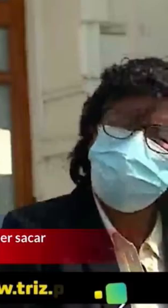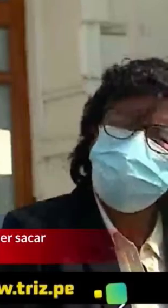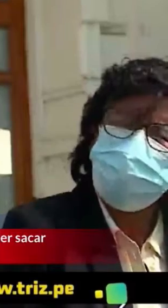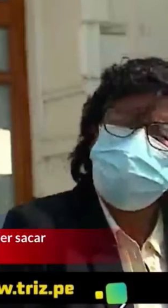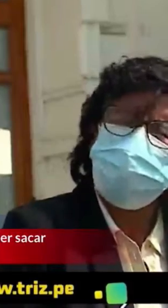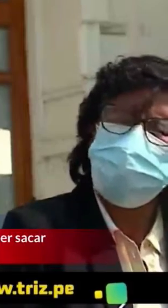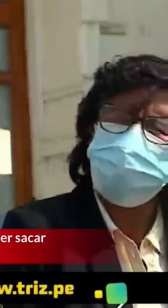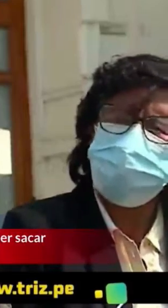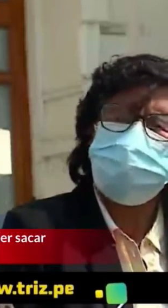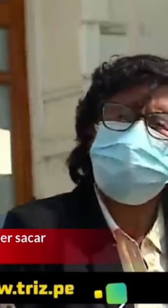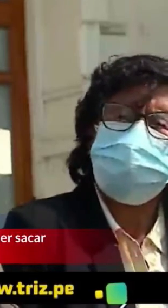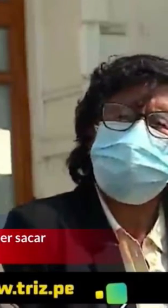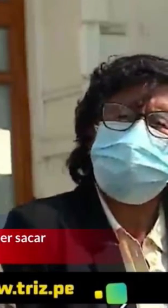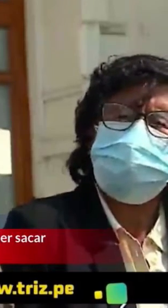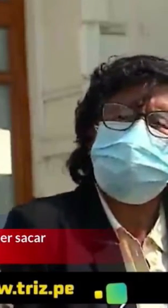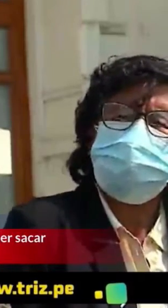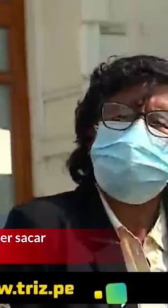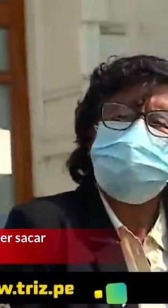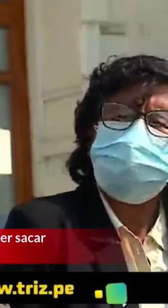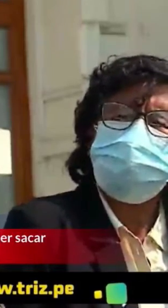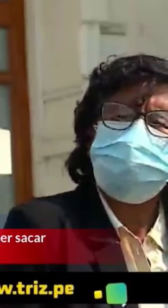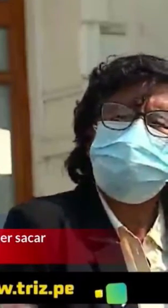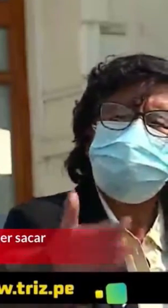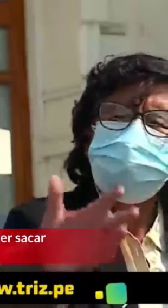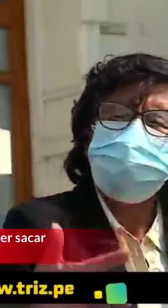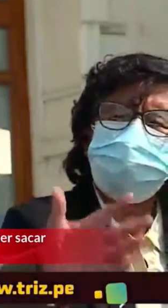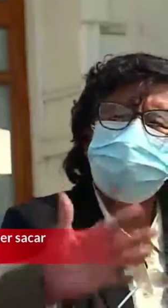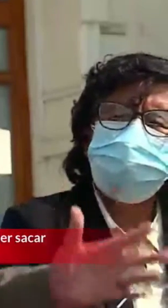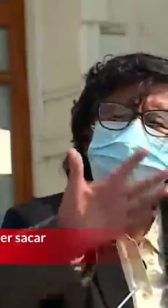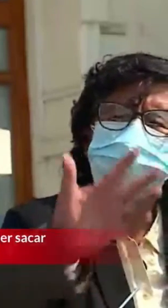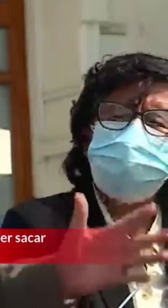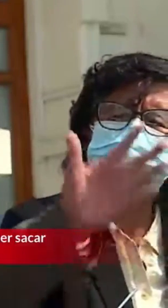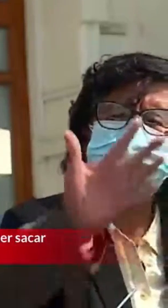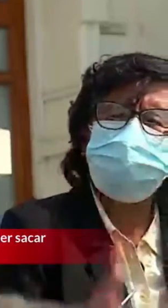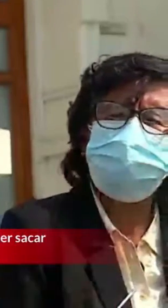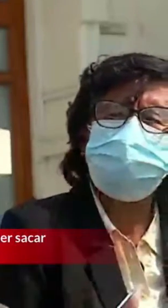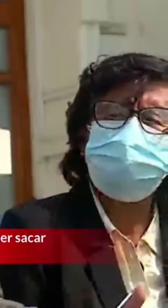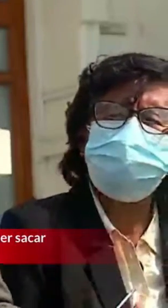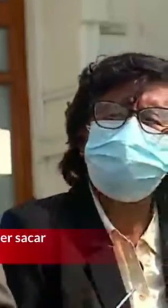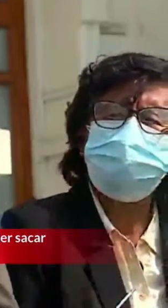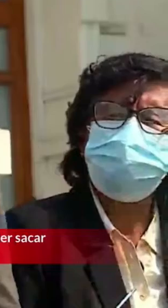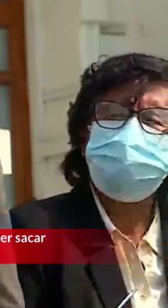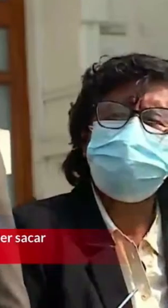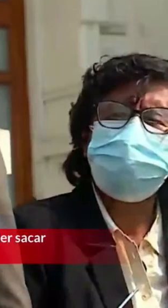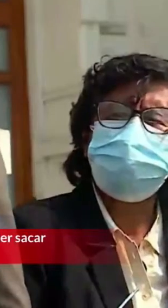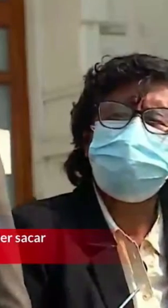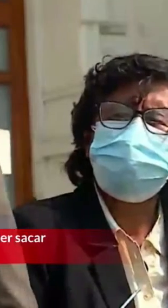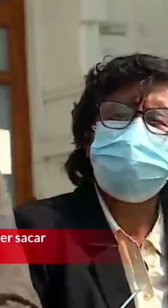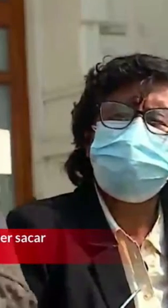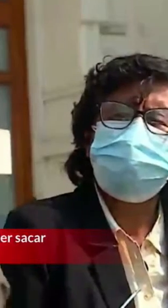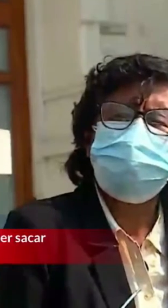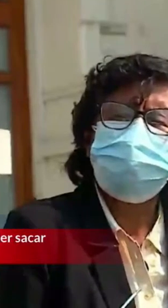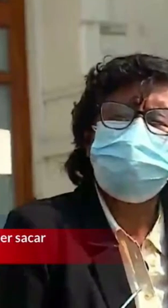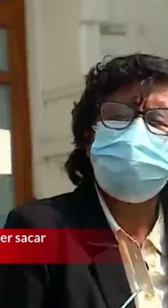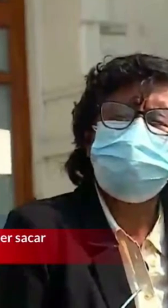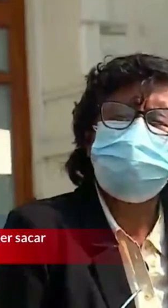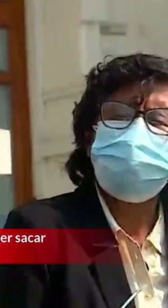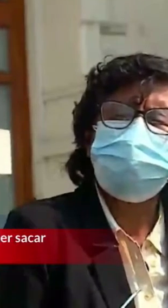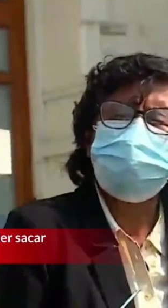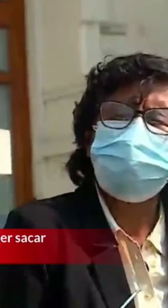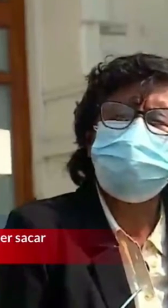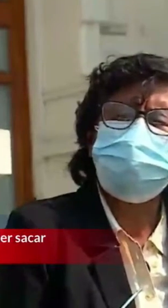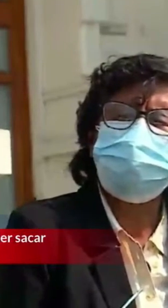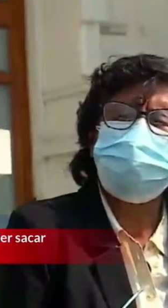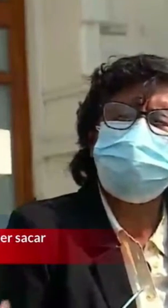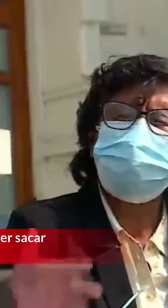algunas opiniones, algunos puntos de vista respecto a lo que nosotros ya venimos haciendo en el sector educación. La situación de